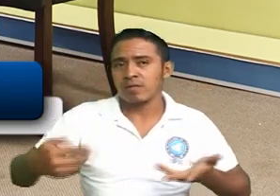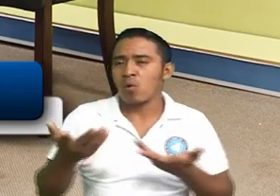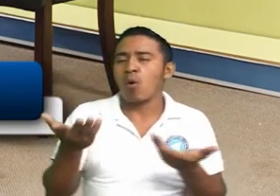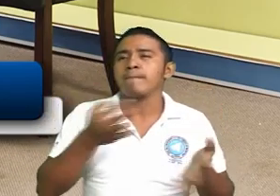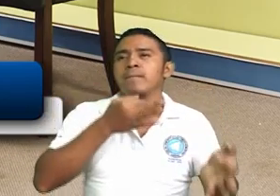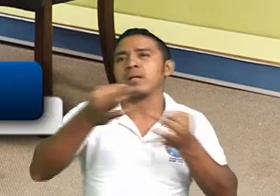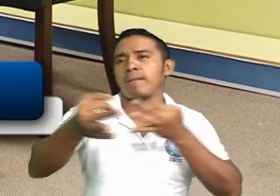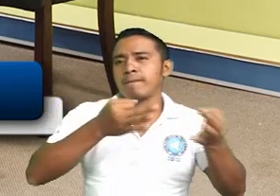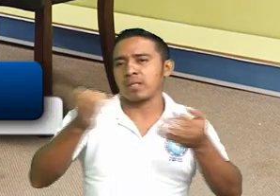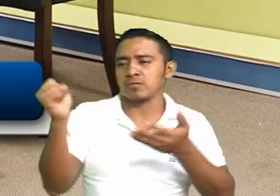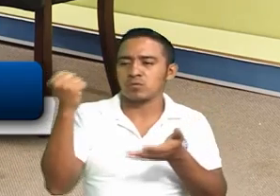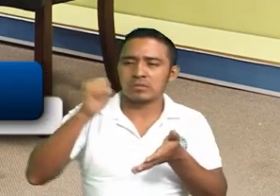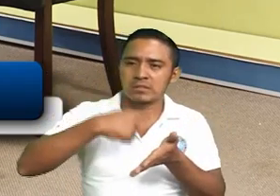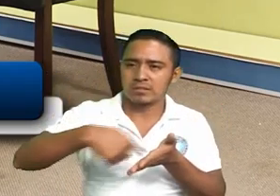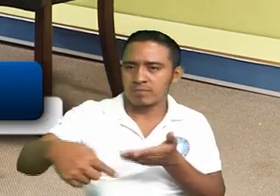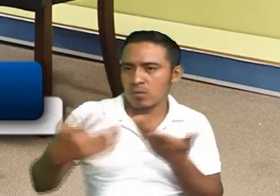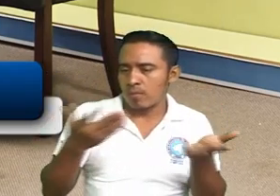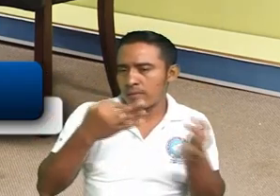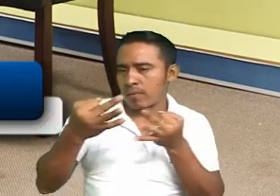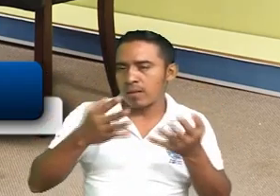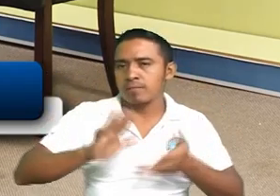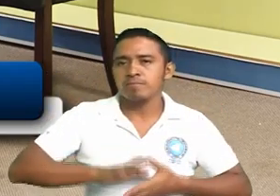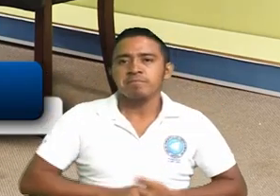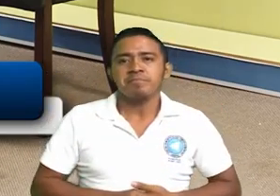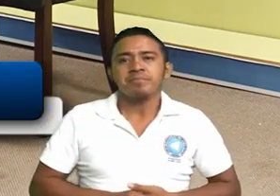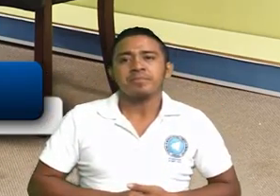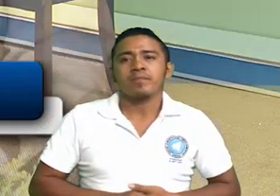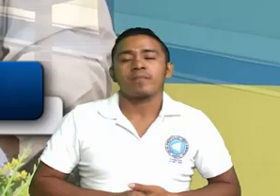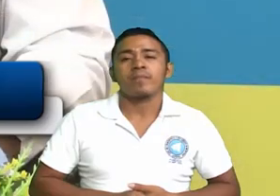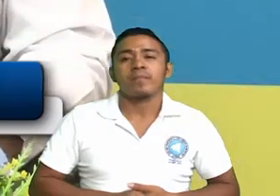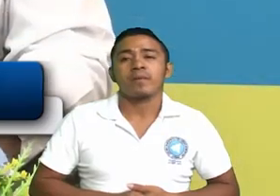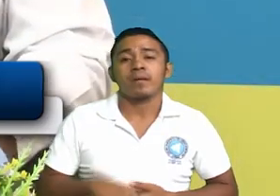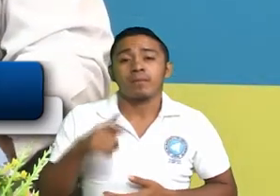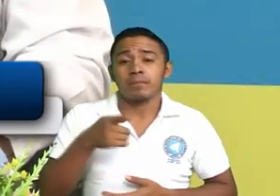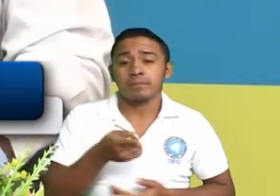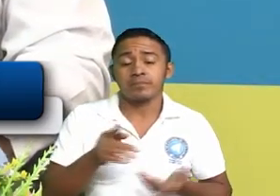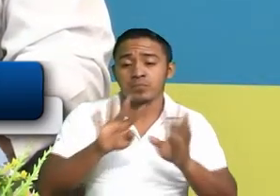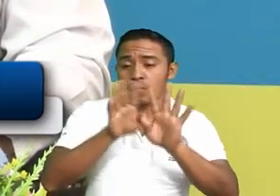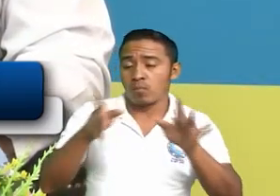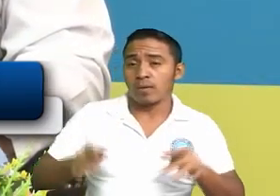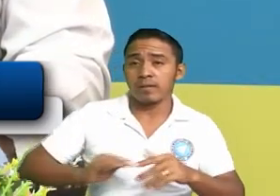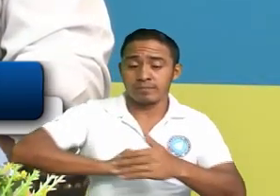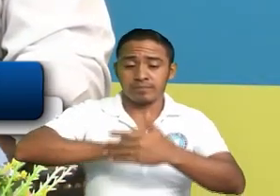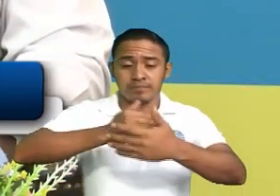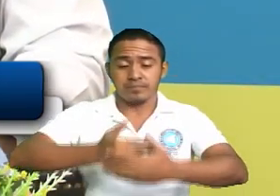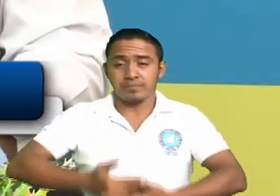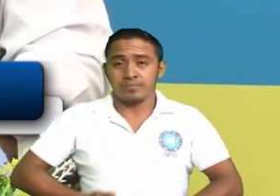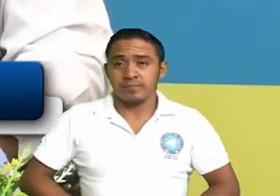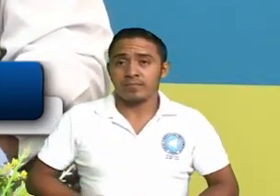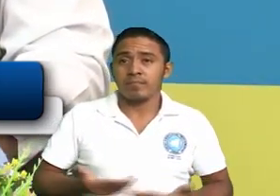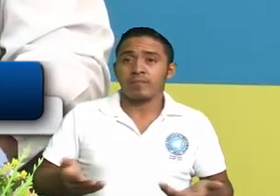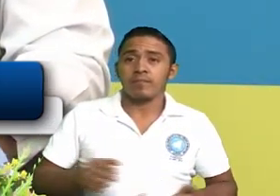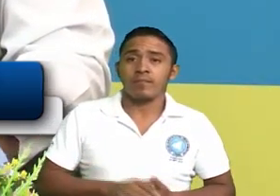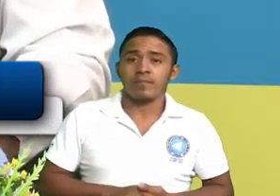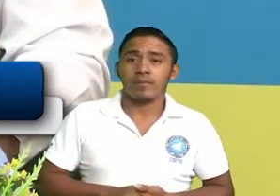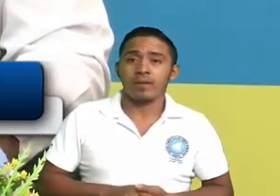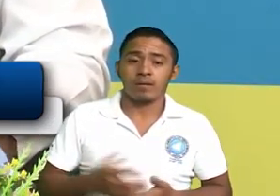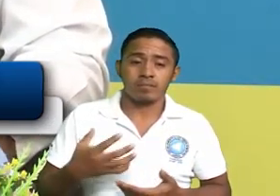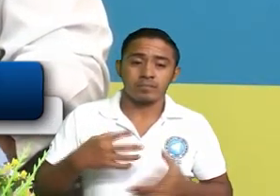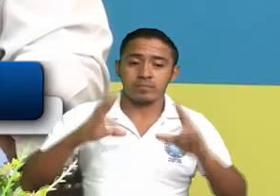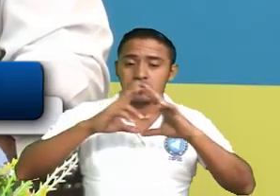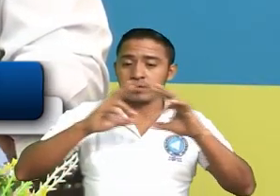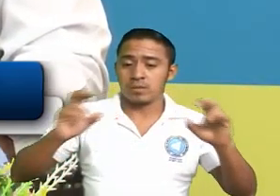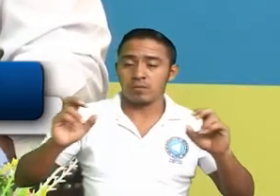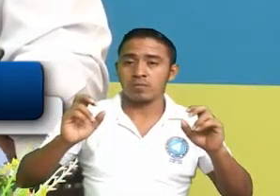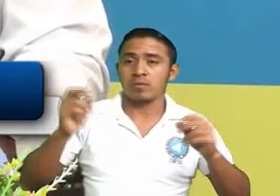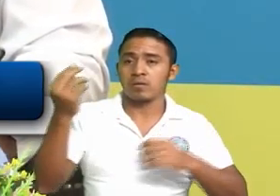de la semana. Okay. No, ellas consideran o entienden por meses y no por ese término que se usa